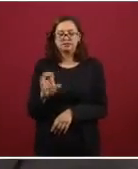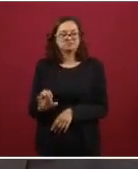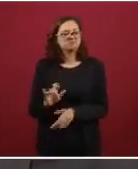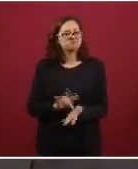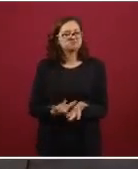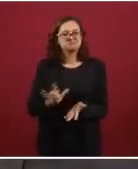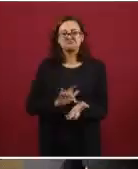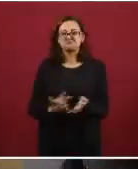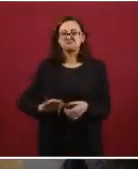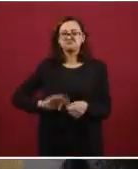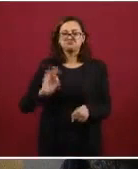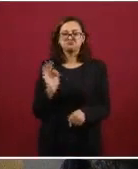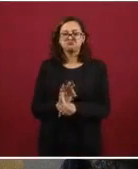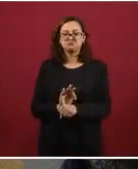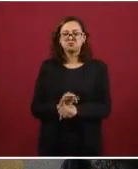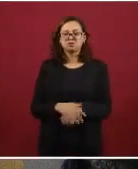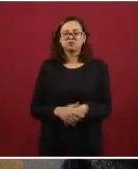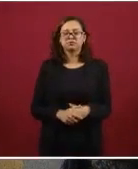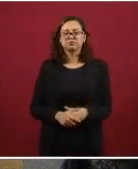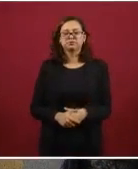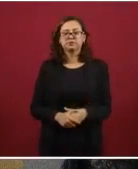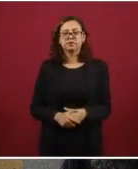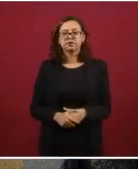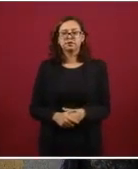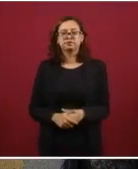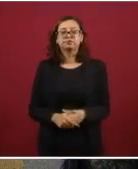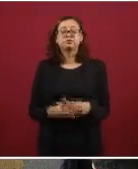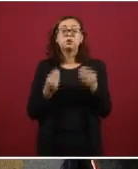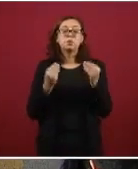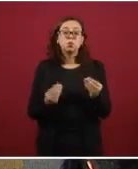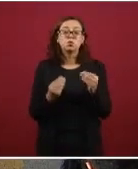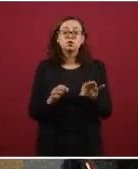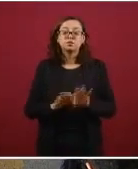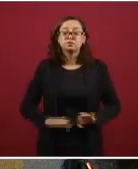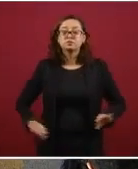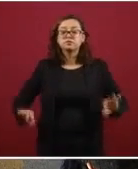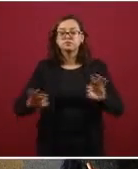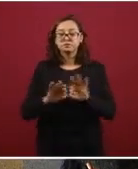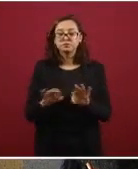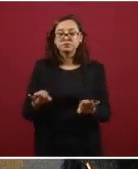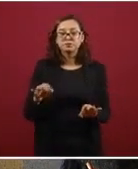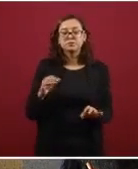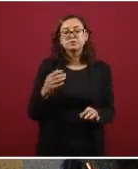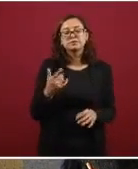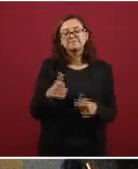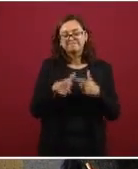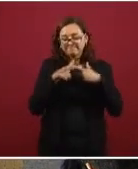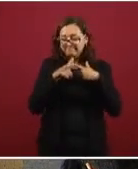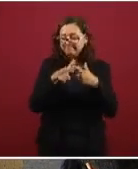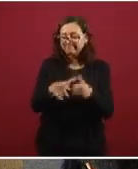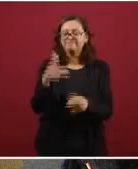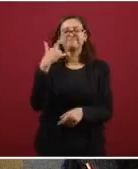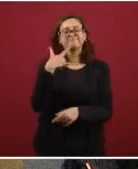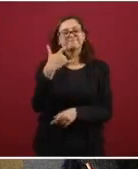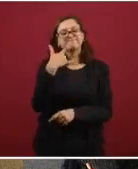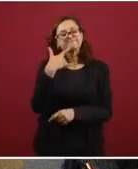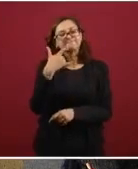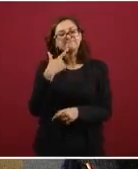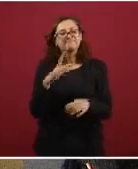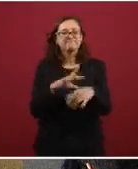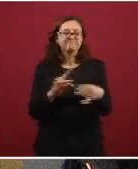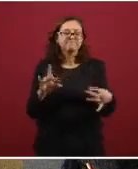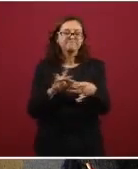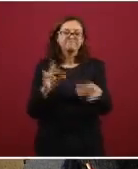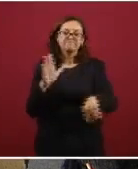esa línea. Es muy importante perseverar y precisar y clarificar y